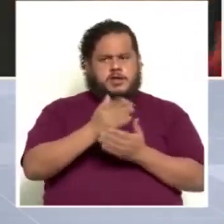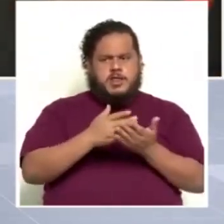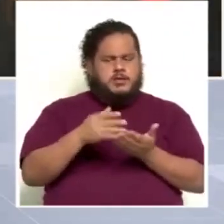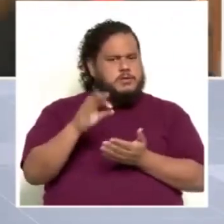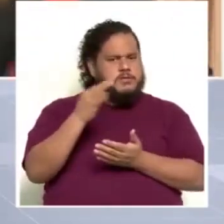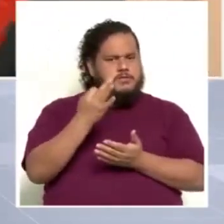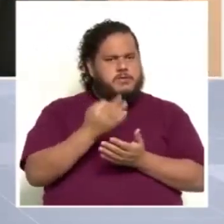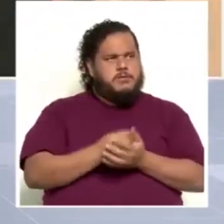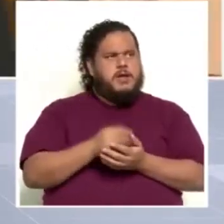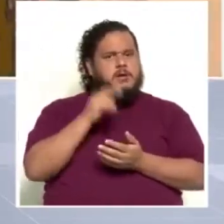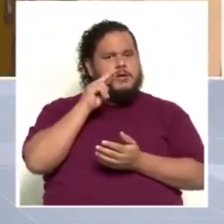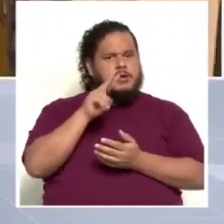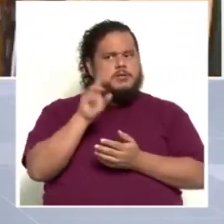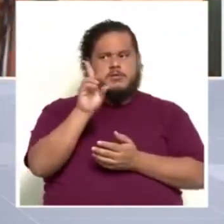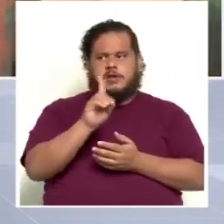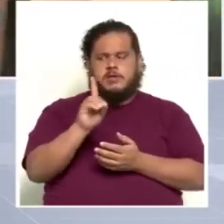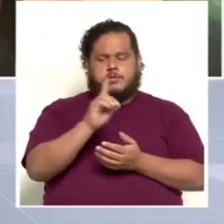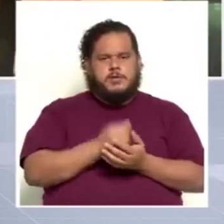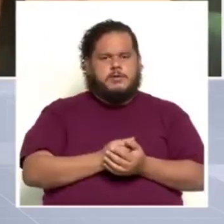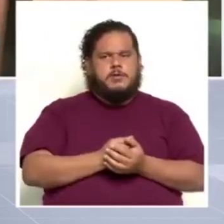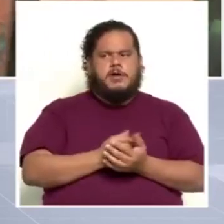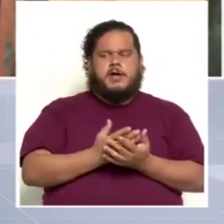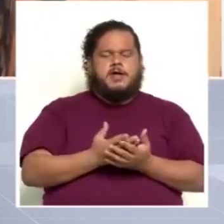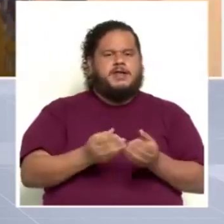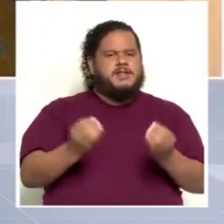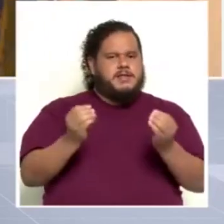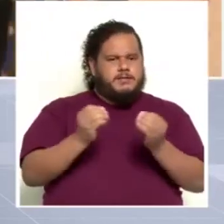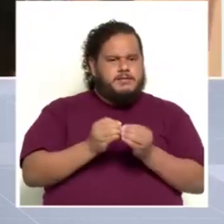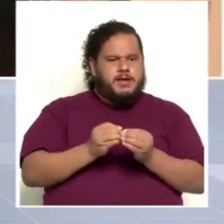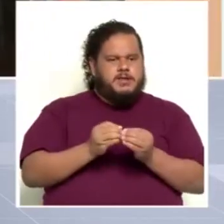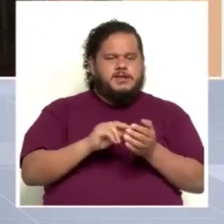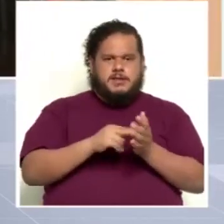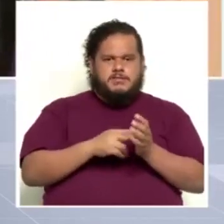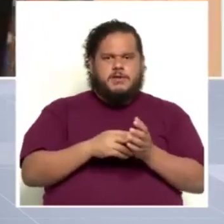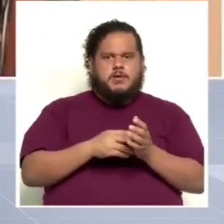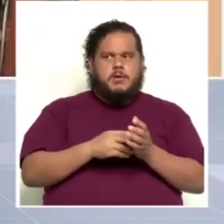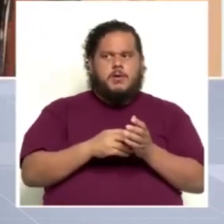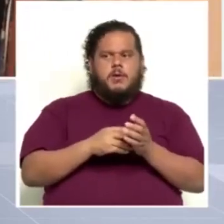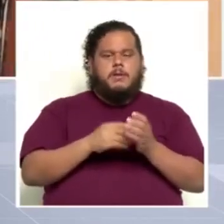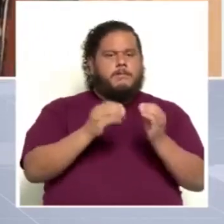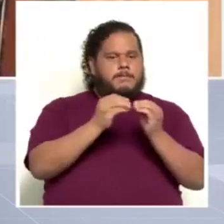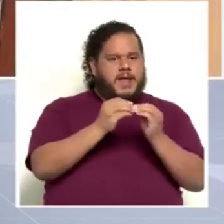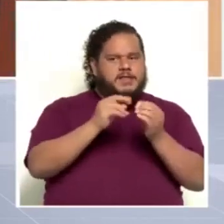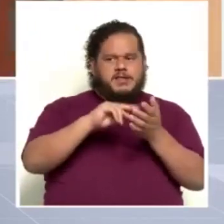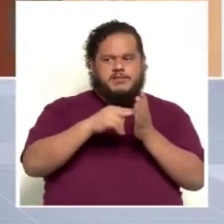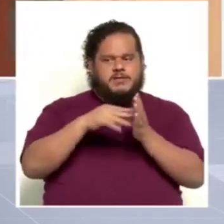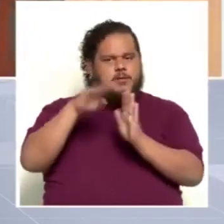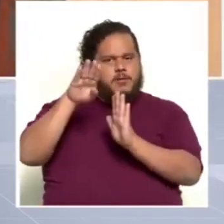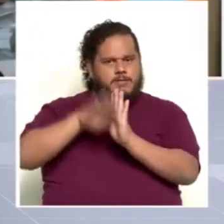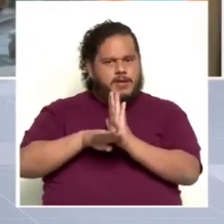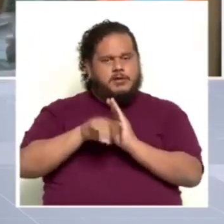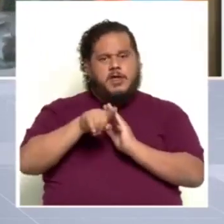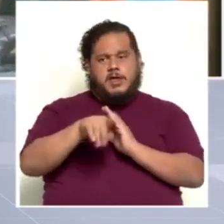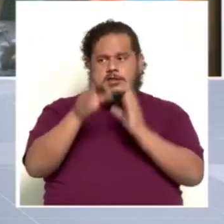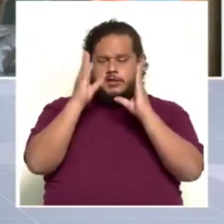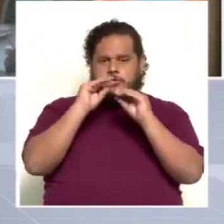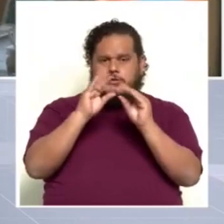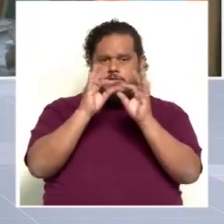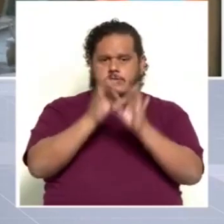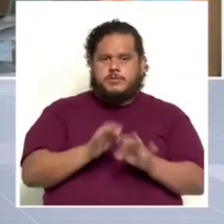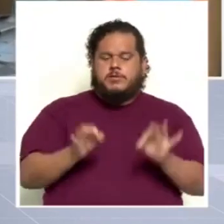manera lo que vimos el domingo es que más significó más bien menos. Y eso es un dato también